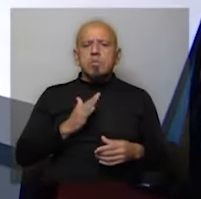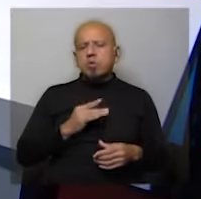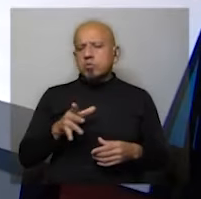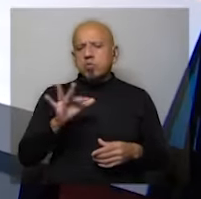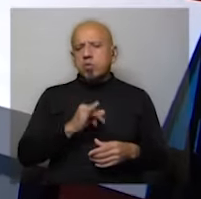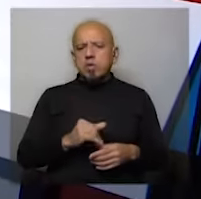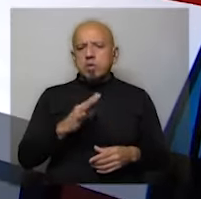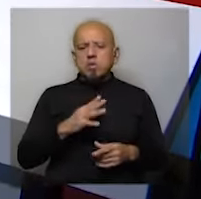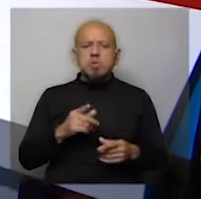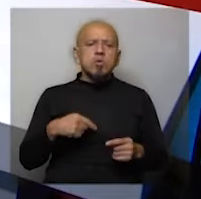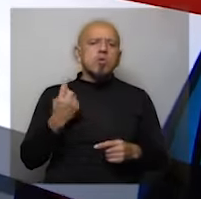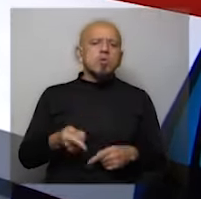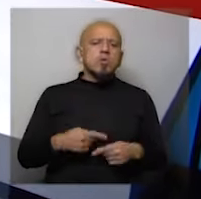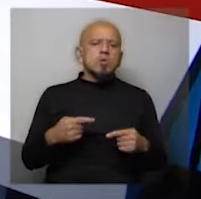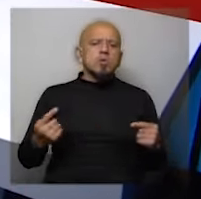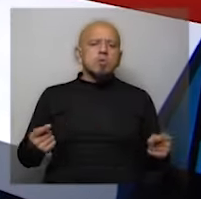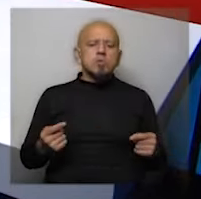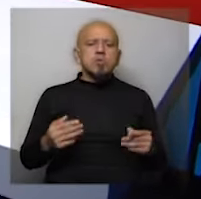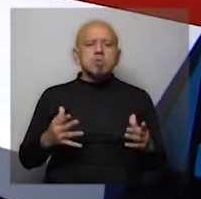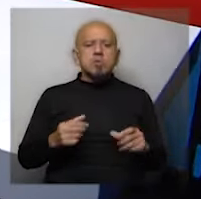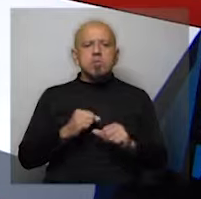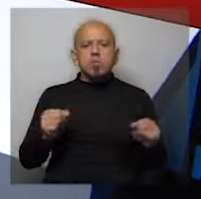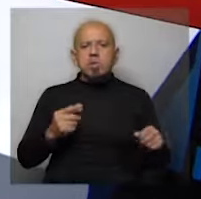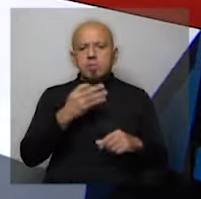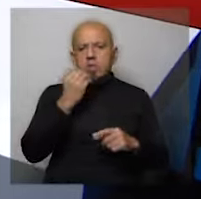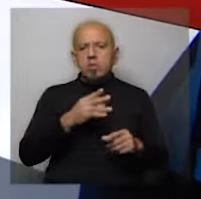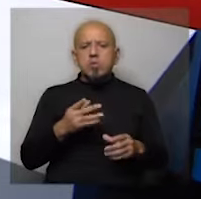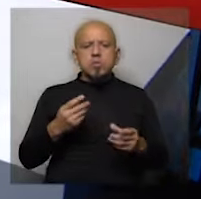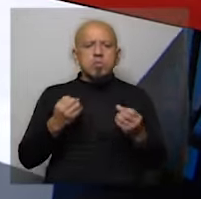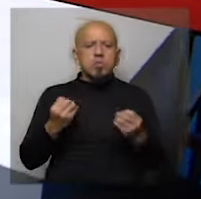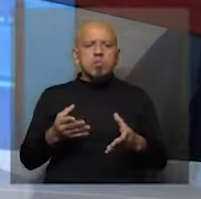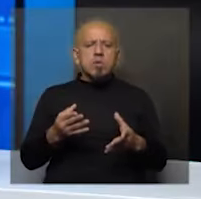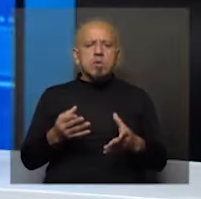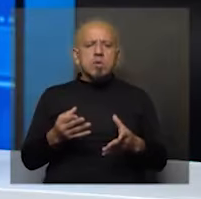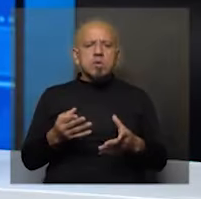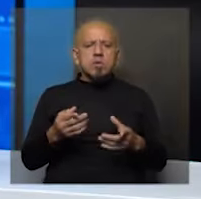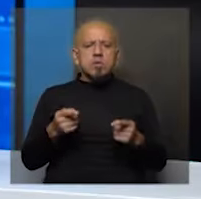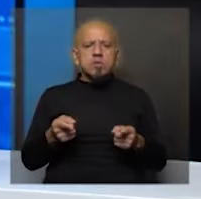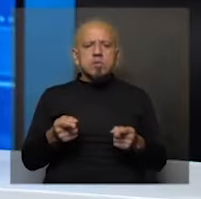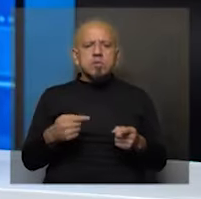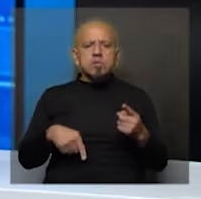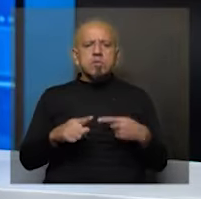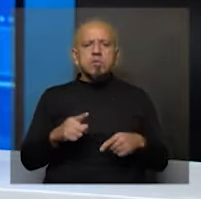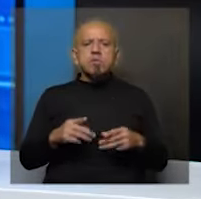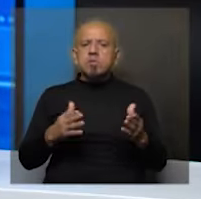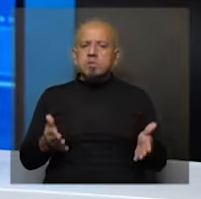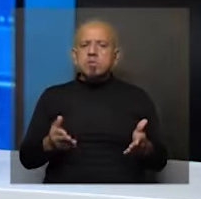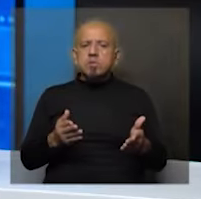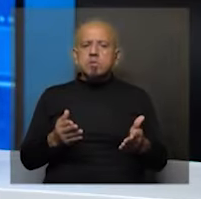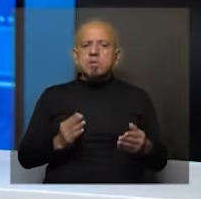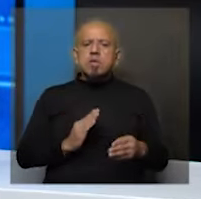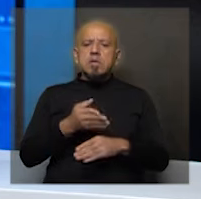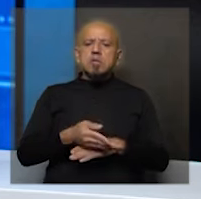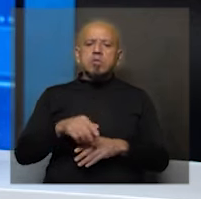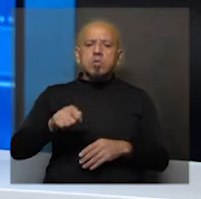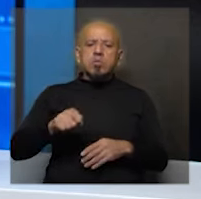Ajá Y qué otra cosa decaras también o que se podría mejorar en ese sentido porque también lo hablábamos hoy antes de salir al aire con cons soledad el acceso a la justicia